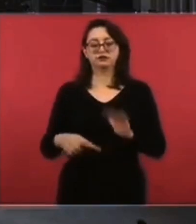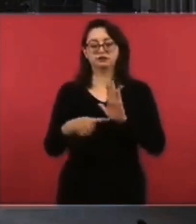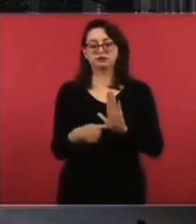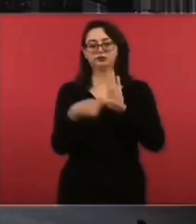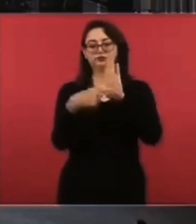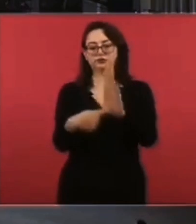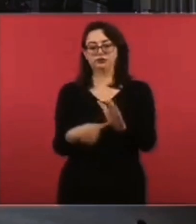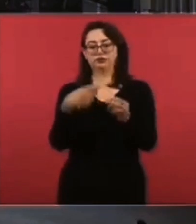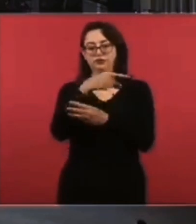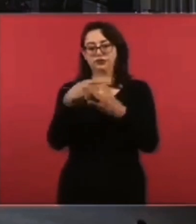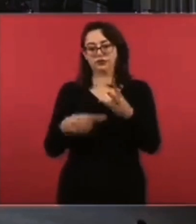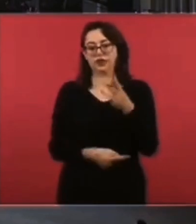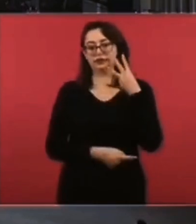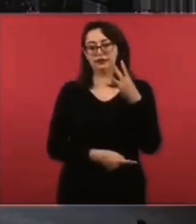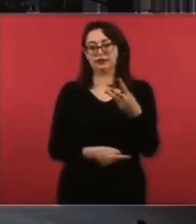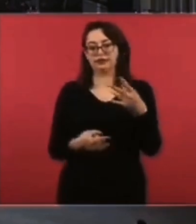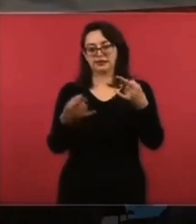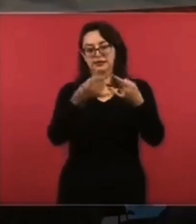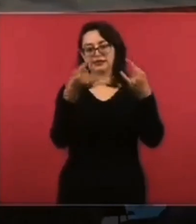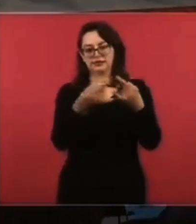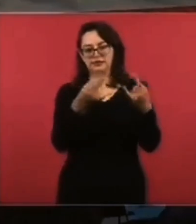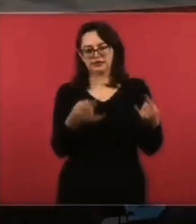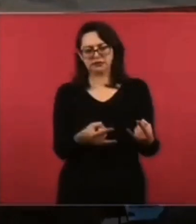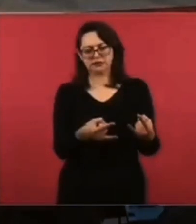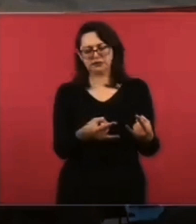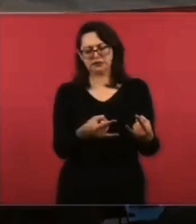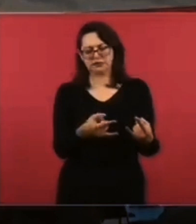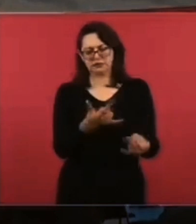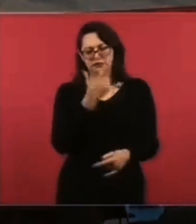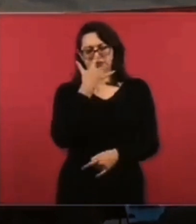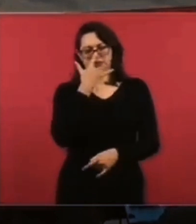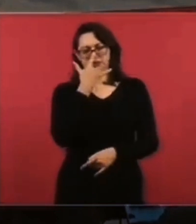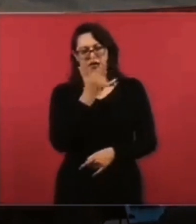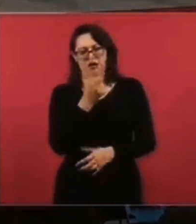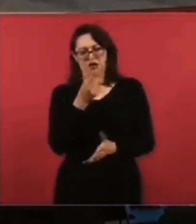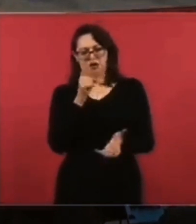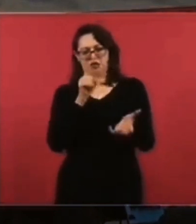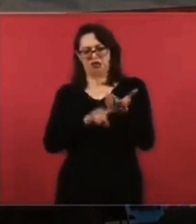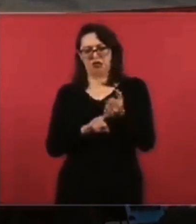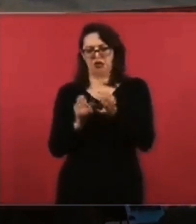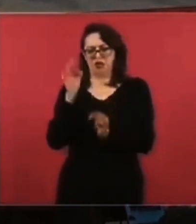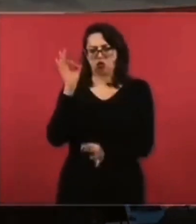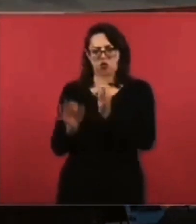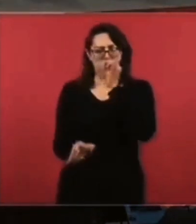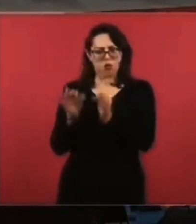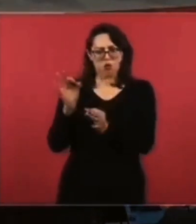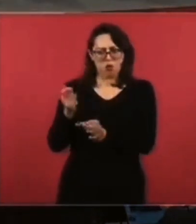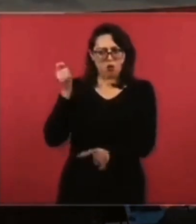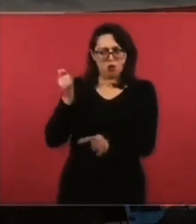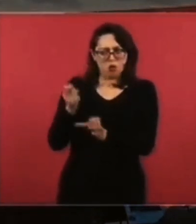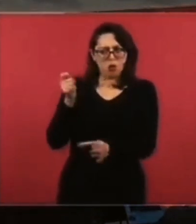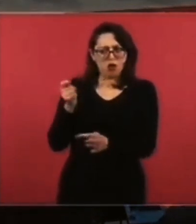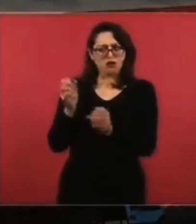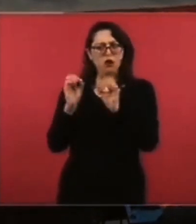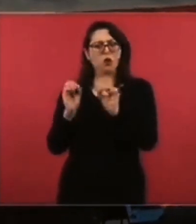presentaremos tres casos donde el actuar de los jueces o magistrados del Poder Judicial han